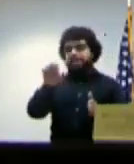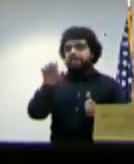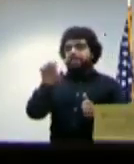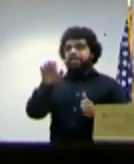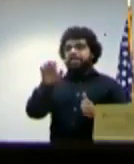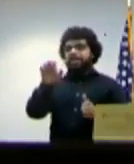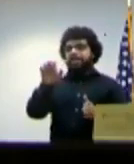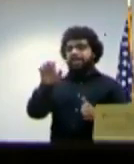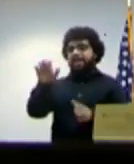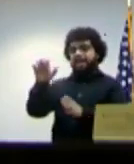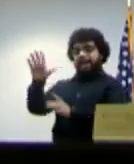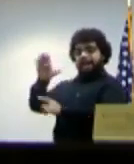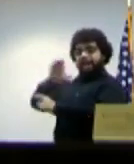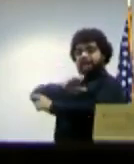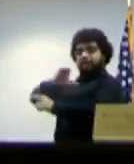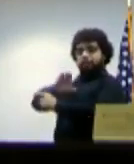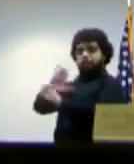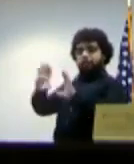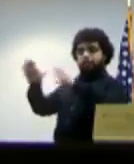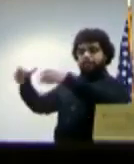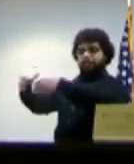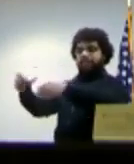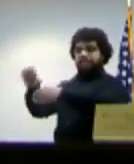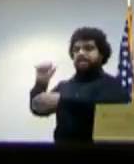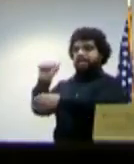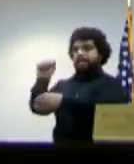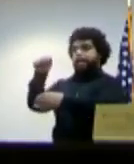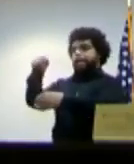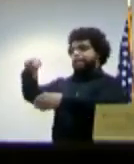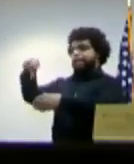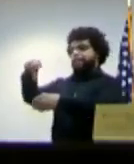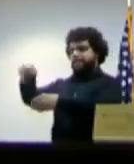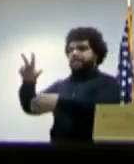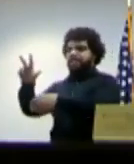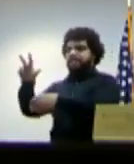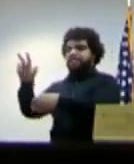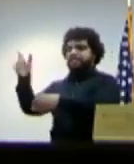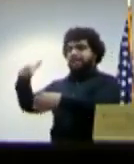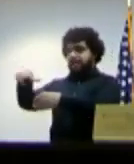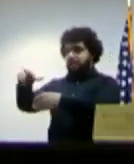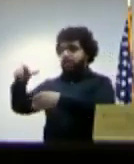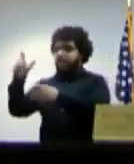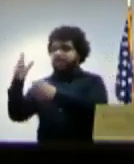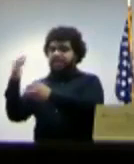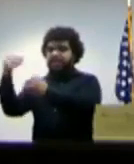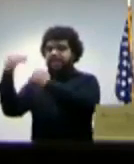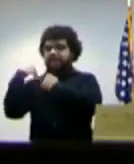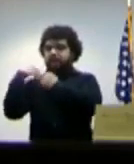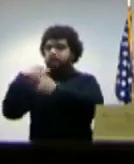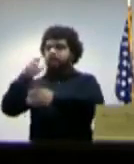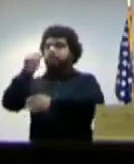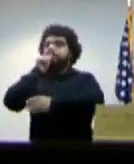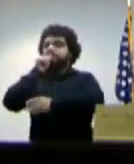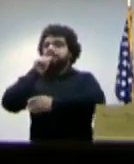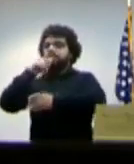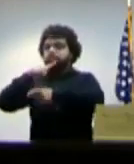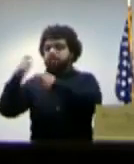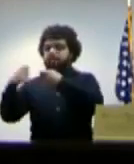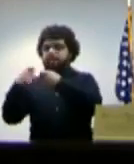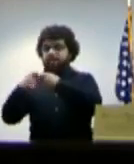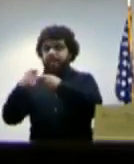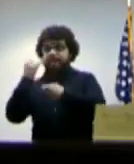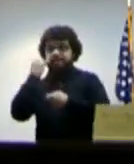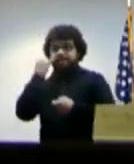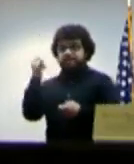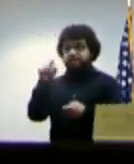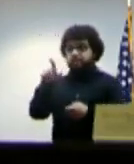Eléctrica en el Comité de Alianza Público-Privada que está a cargo de la privatización de la generación. Usted, si no lo quiere enviar, usted se